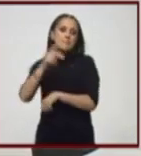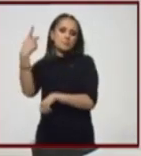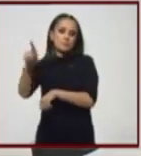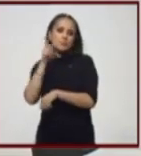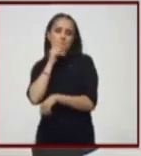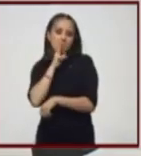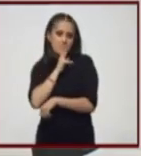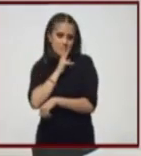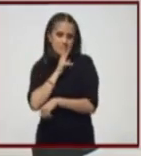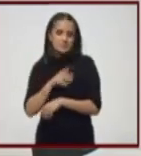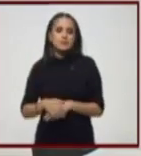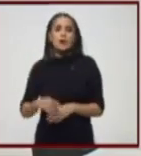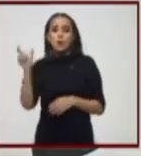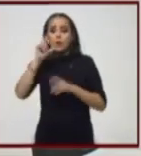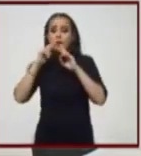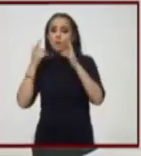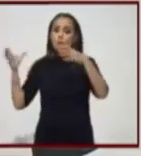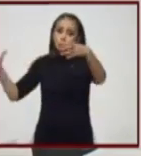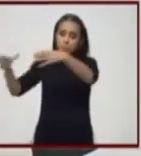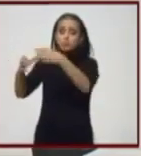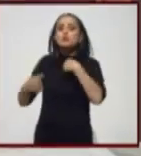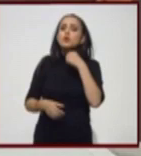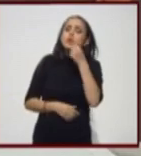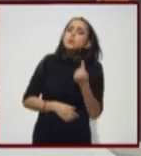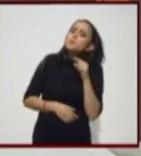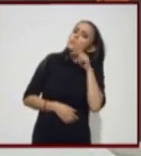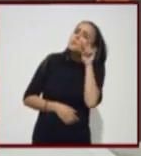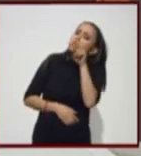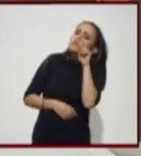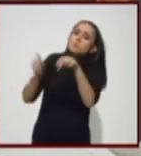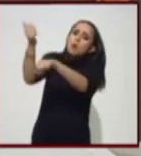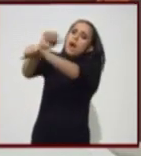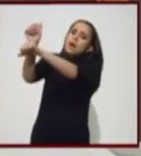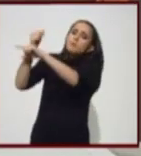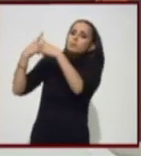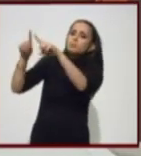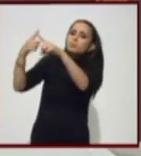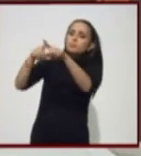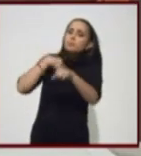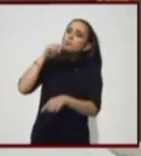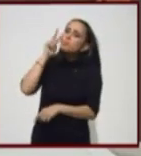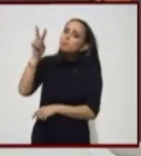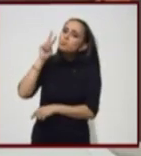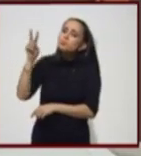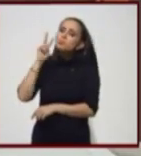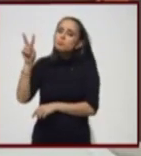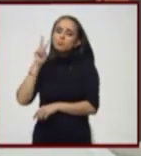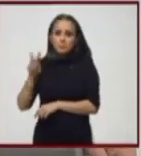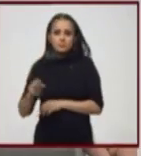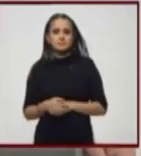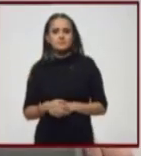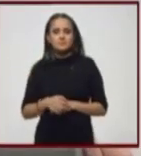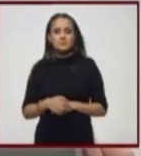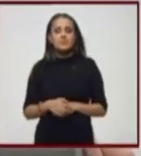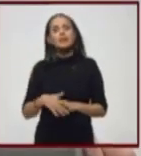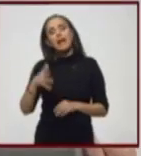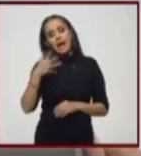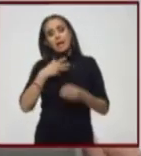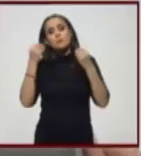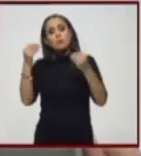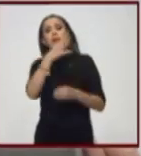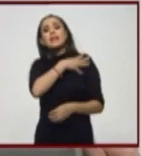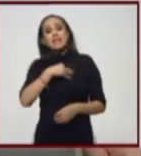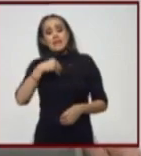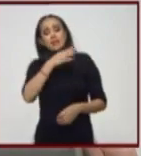cuando se reunían ahí estábamos chiquitos verdad esté escuchando todo lo demás les relanzado les ha pasado a muchos hijos